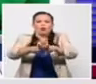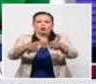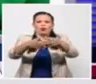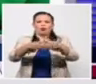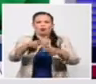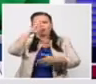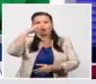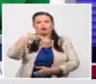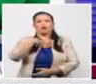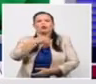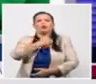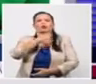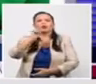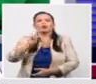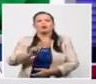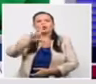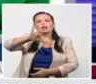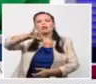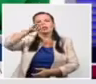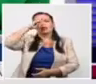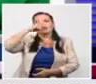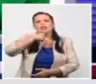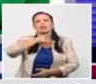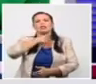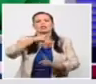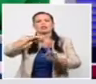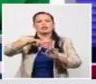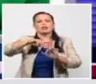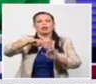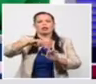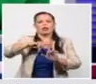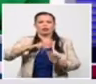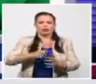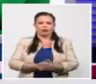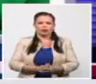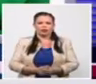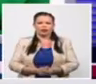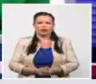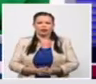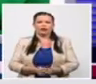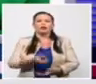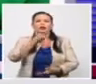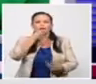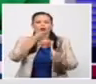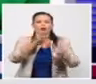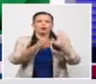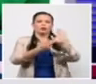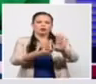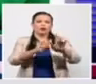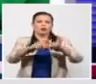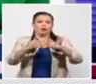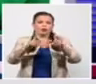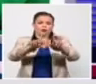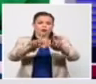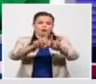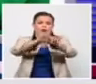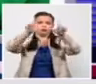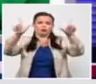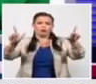el geógrafo Roberto, para poderlo presentar y que gráficamente se